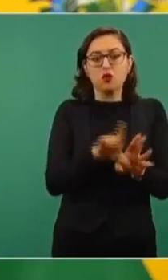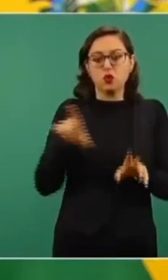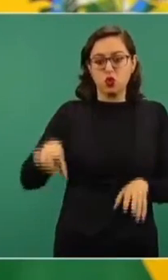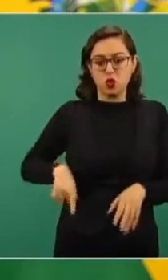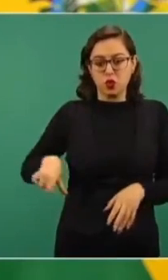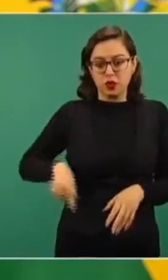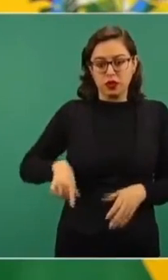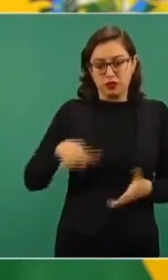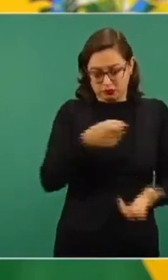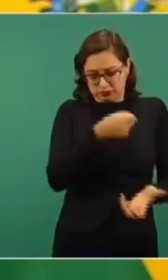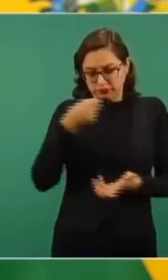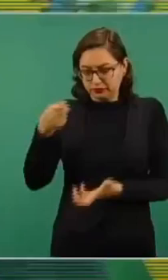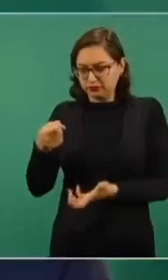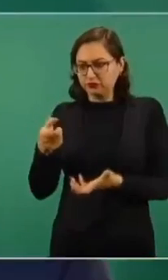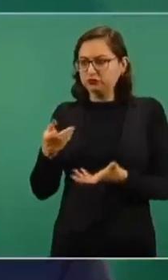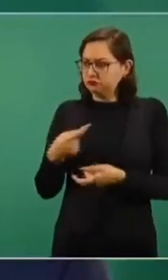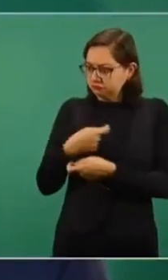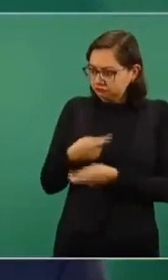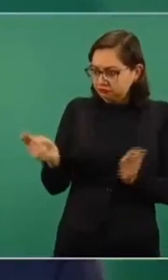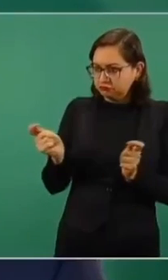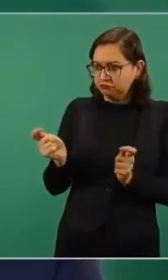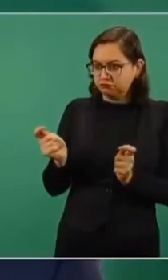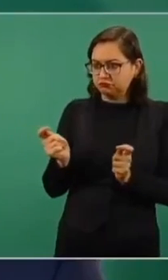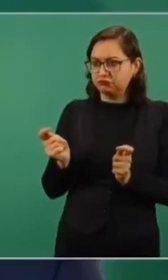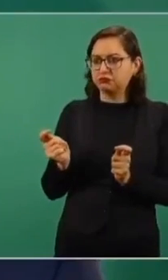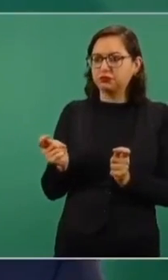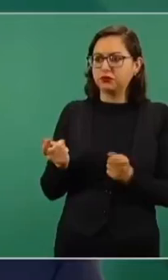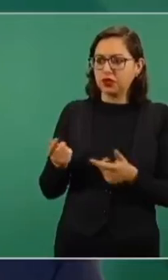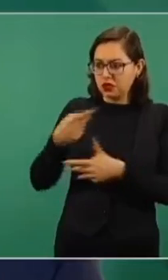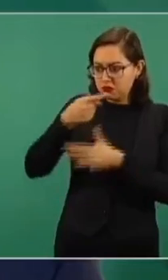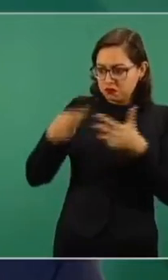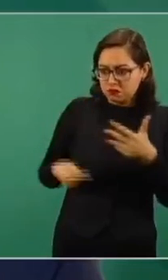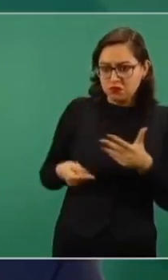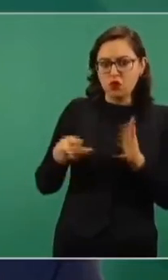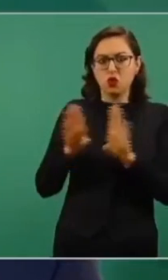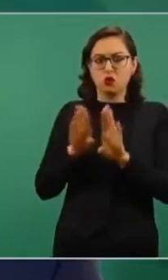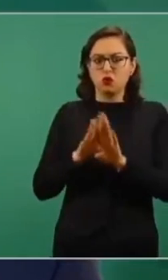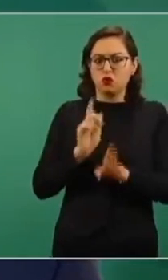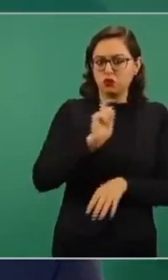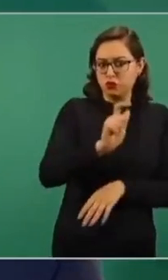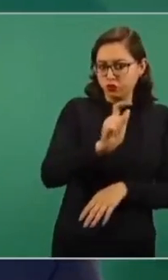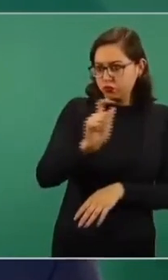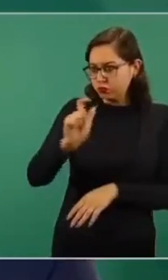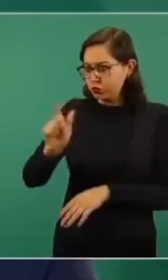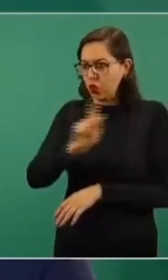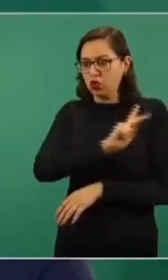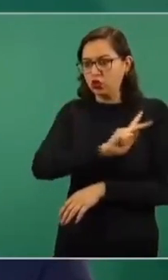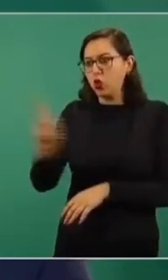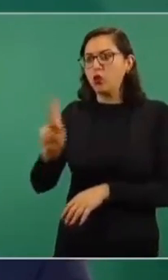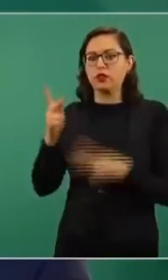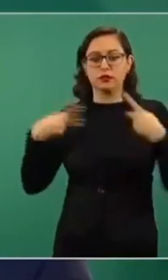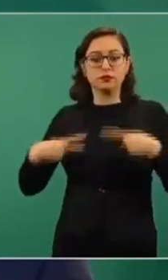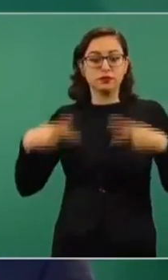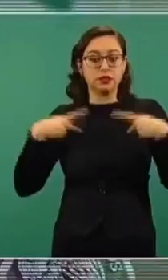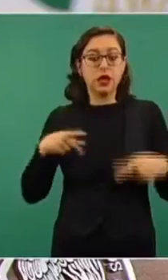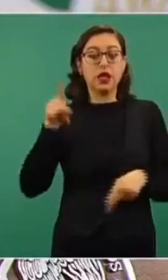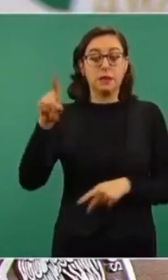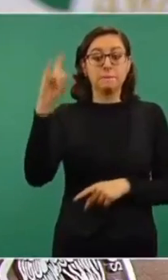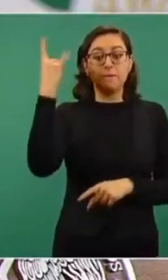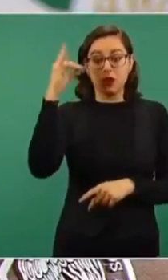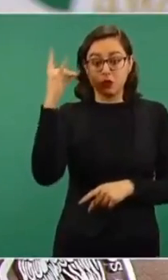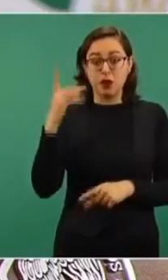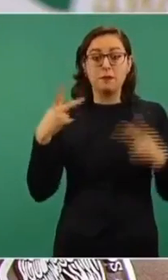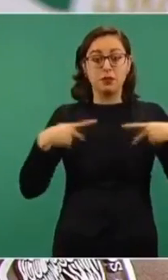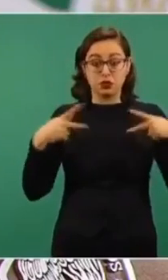tercero o quinto país ya que tiene una renta universal, una pensión universal. Todos en Bolivia tienen